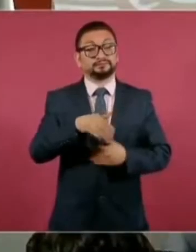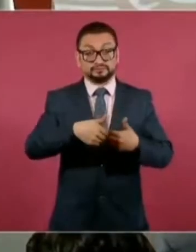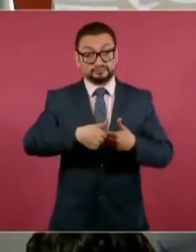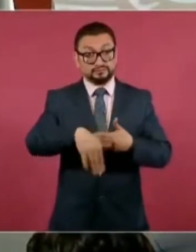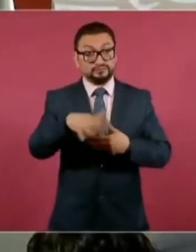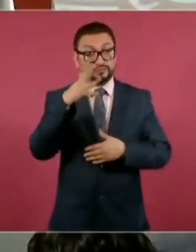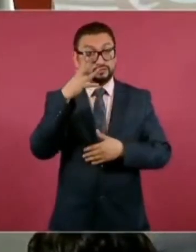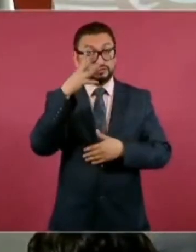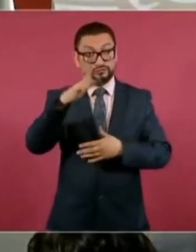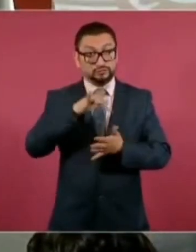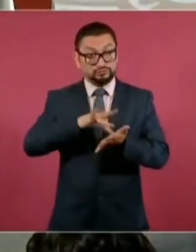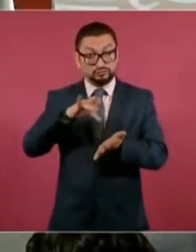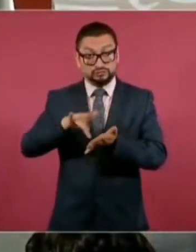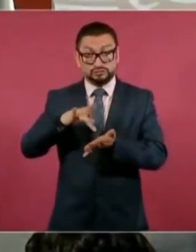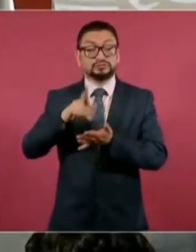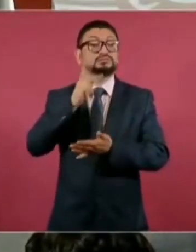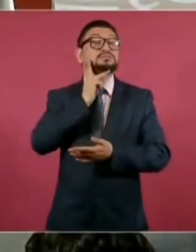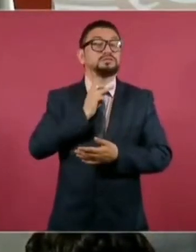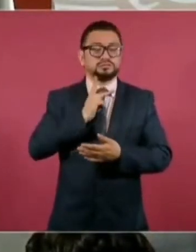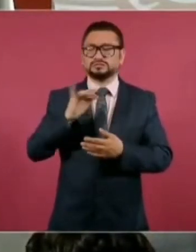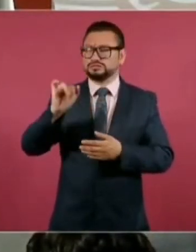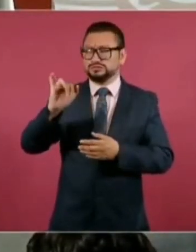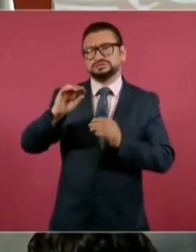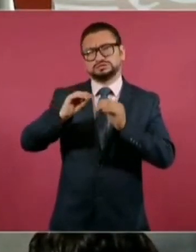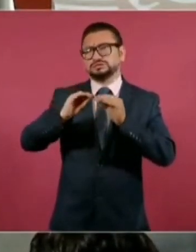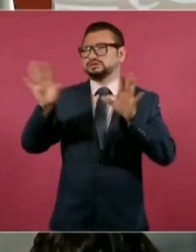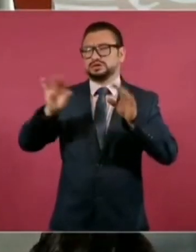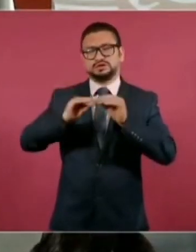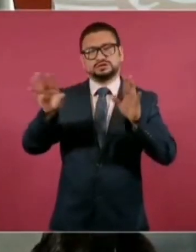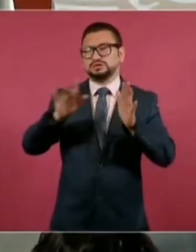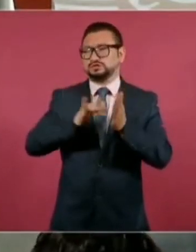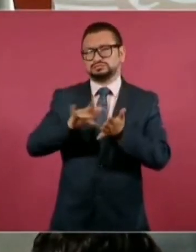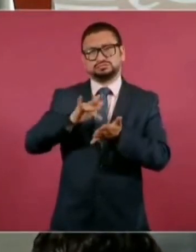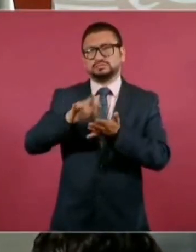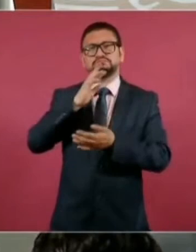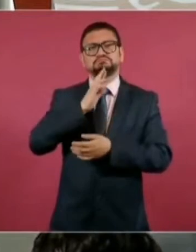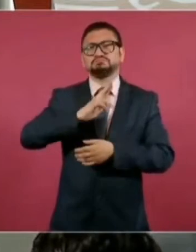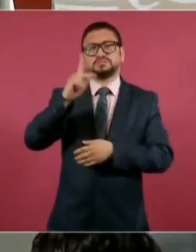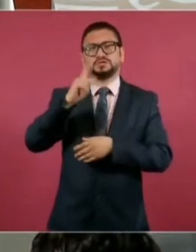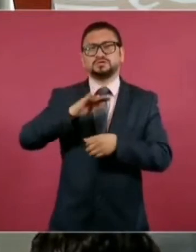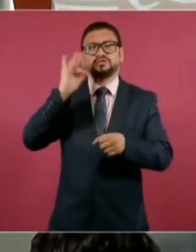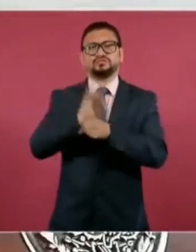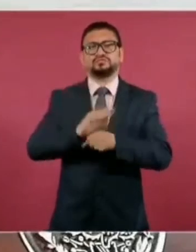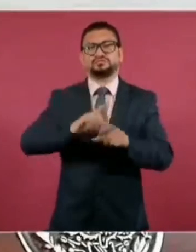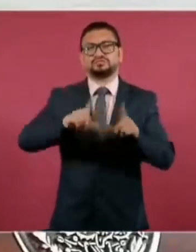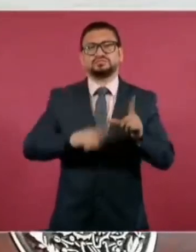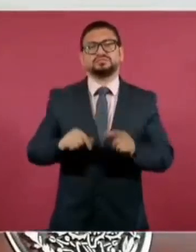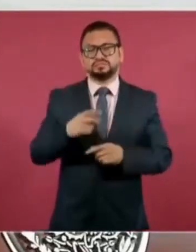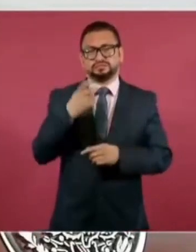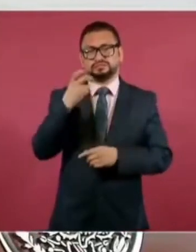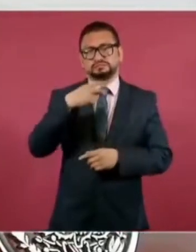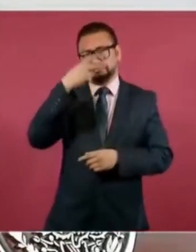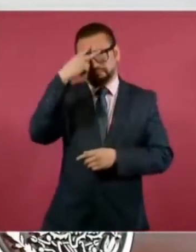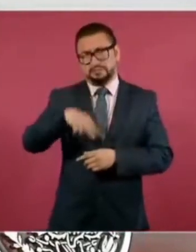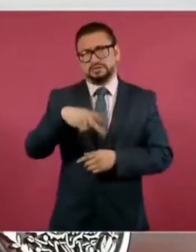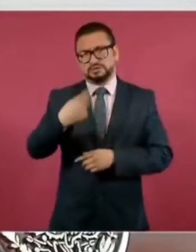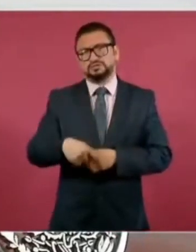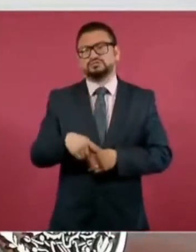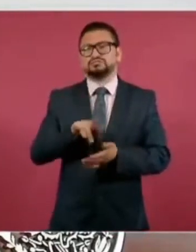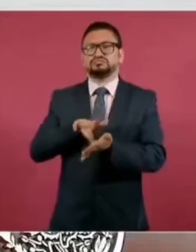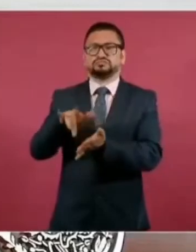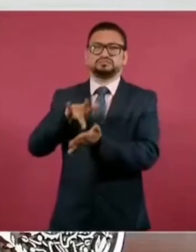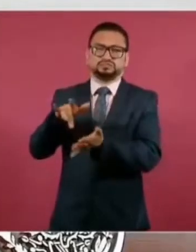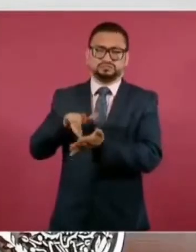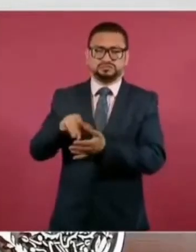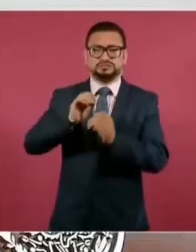Continuar con las aportaciones, sí, así sí, como se sí, hizo hasta claro. ahora. Eso es lo mejor para la nación. Es bueno para México.